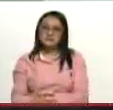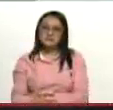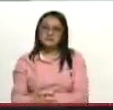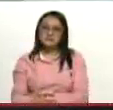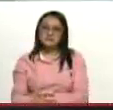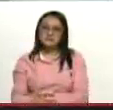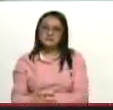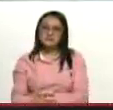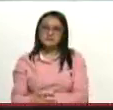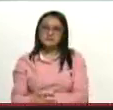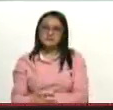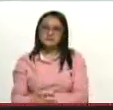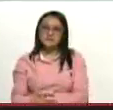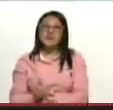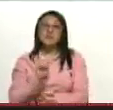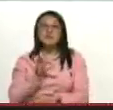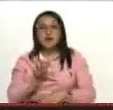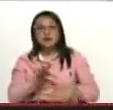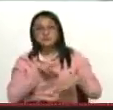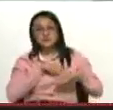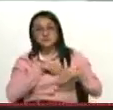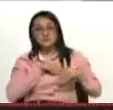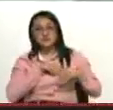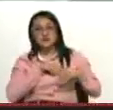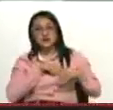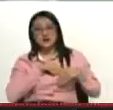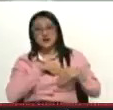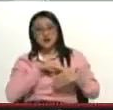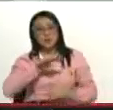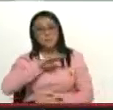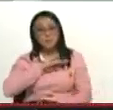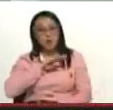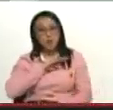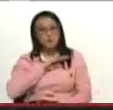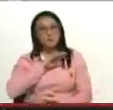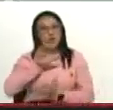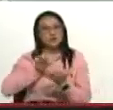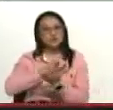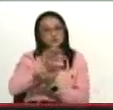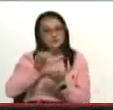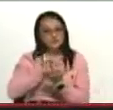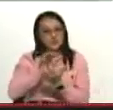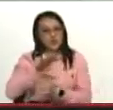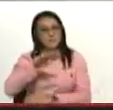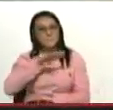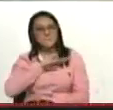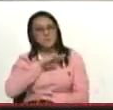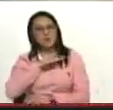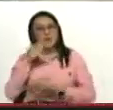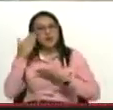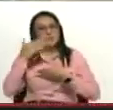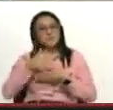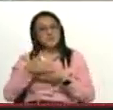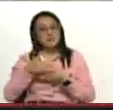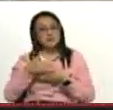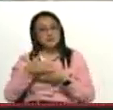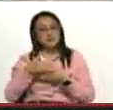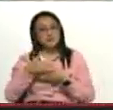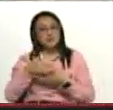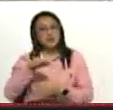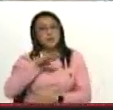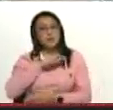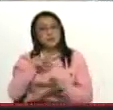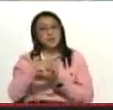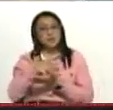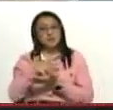y tenemos que aceptar nuestros propios retos nuestras propias limitaciones nuestras propias